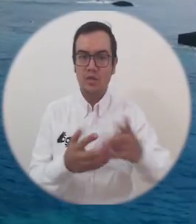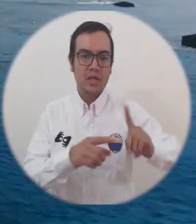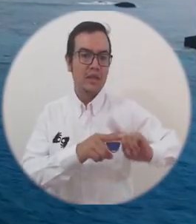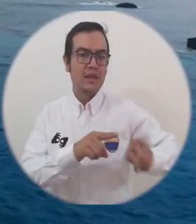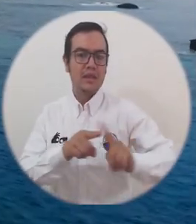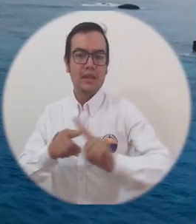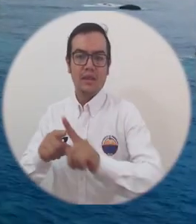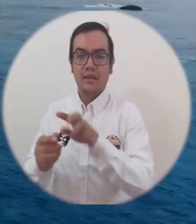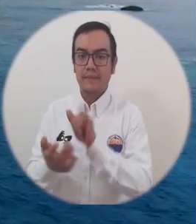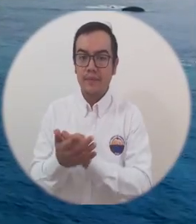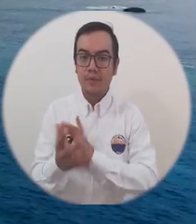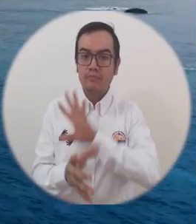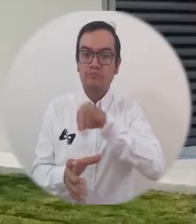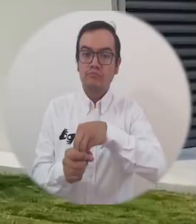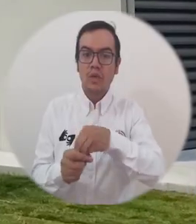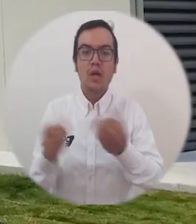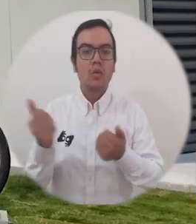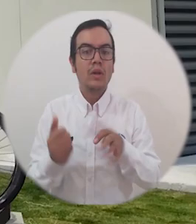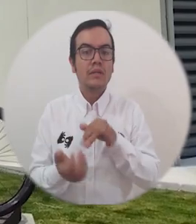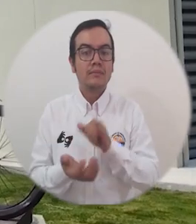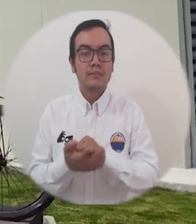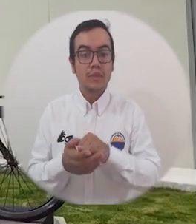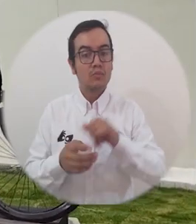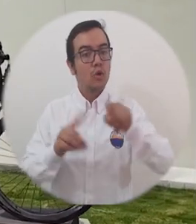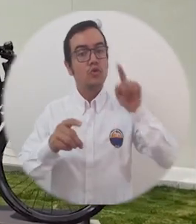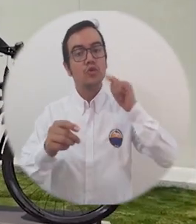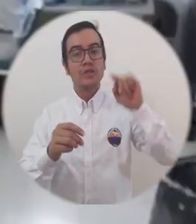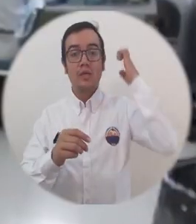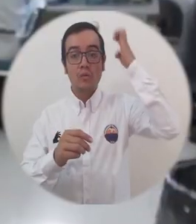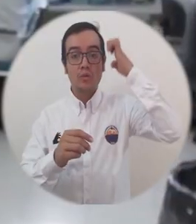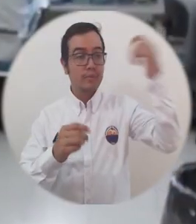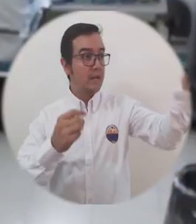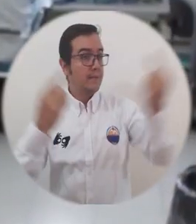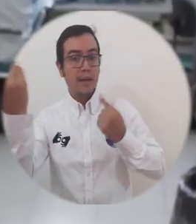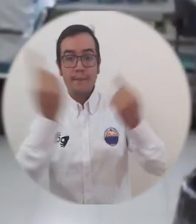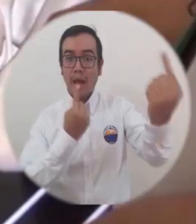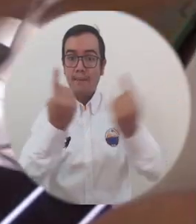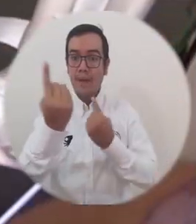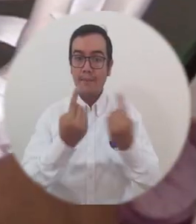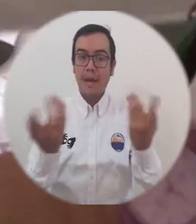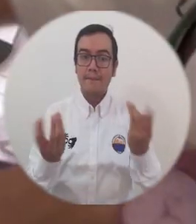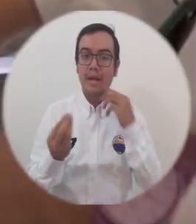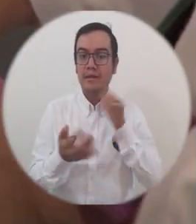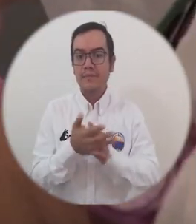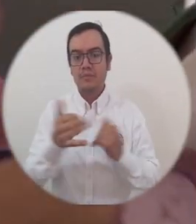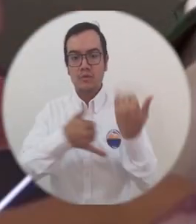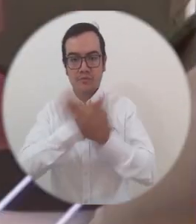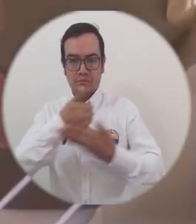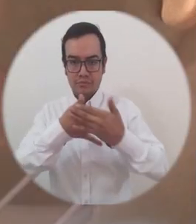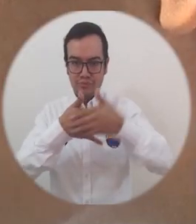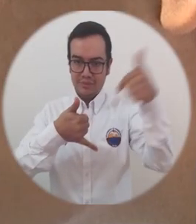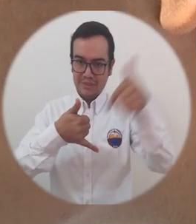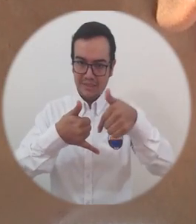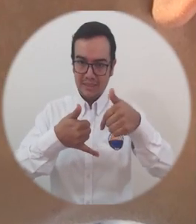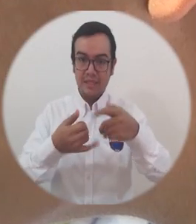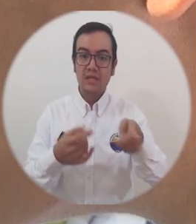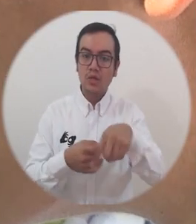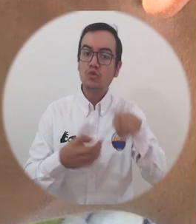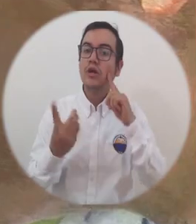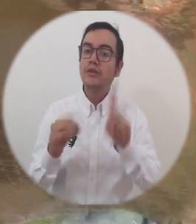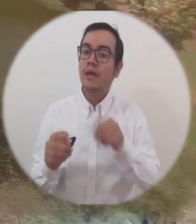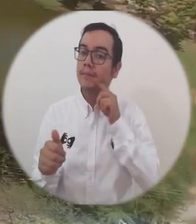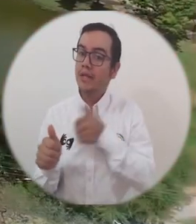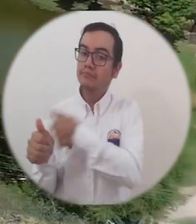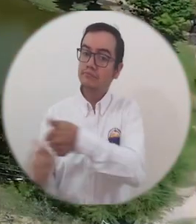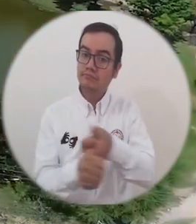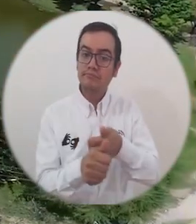países de europa y américa latina se encuentran en el país colombiano vinculados directamente a procesos académicos o de investigación a los cuales también